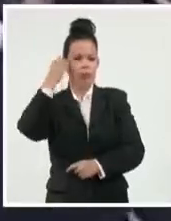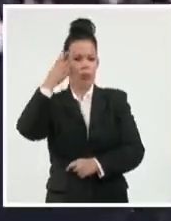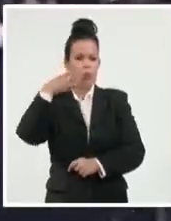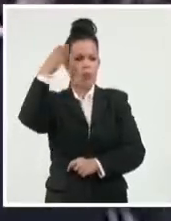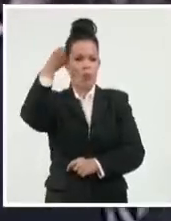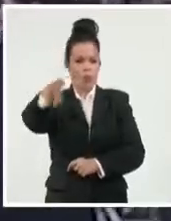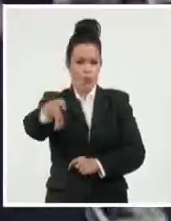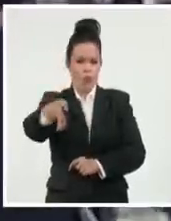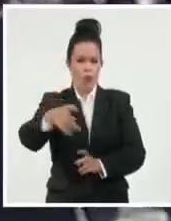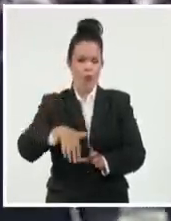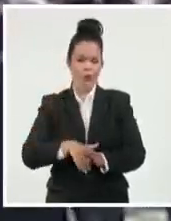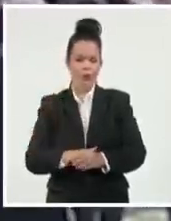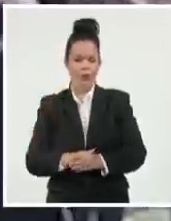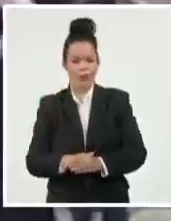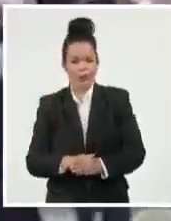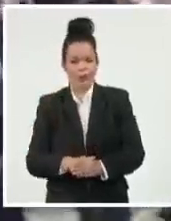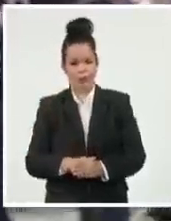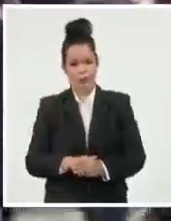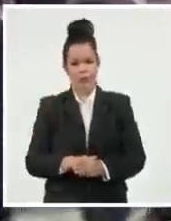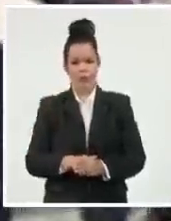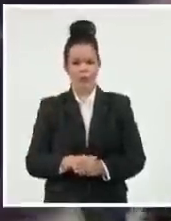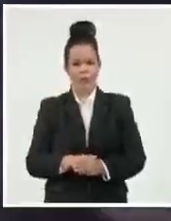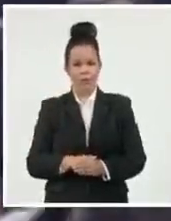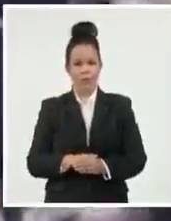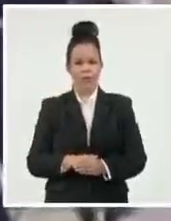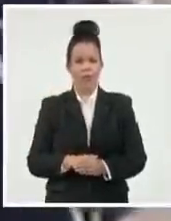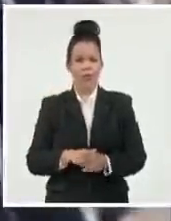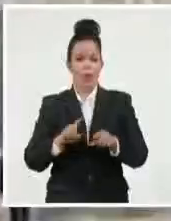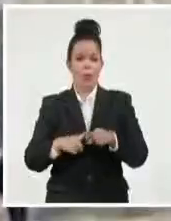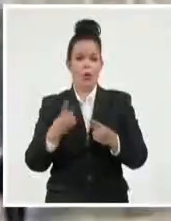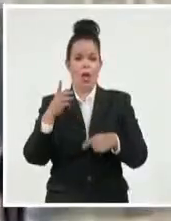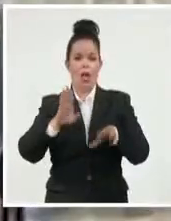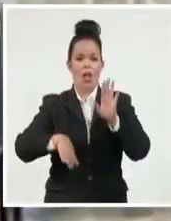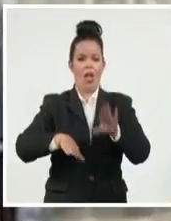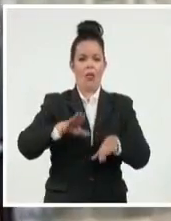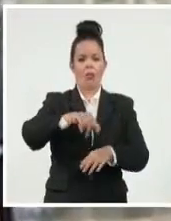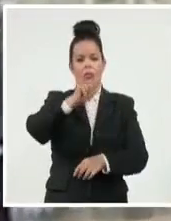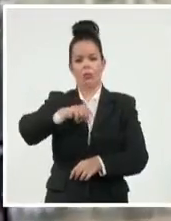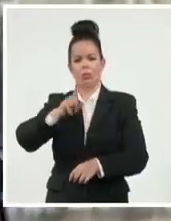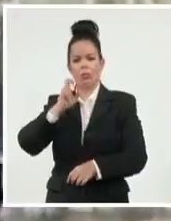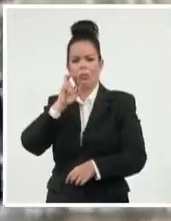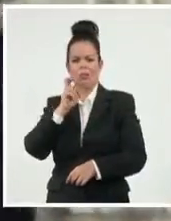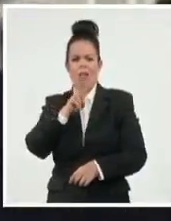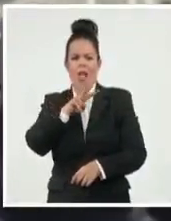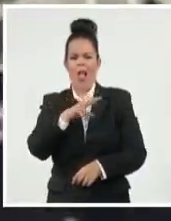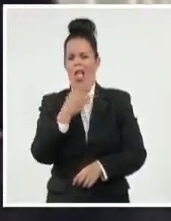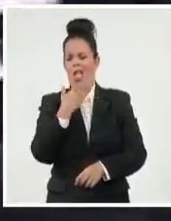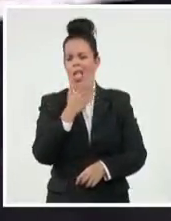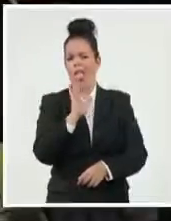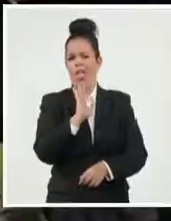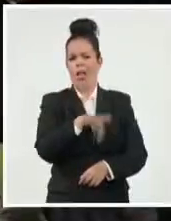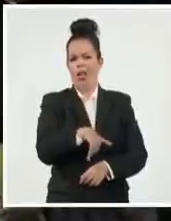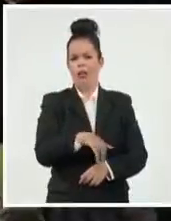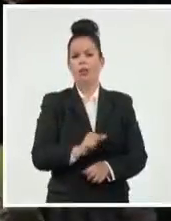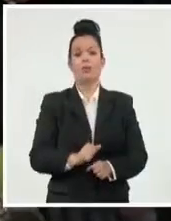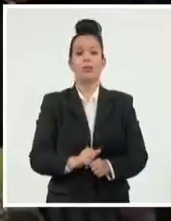hermanos Lumière, subvalorado por muchos escépticos como un fenómeno óptico para impresionar en las